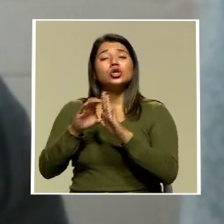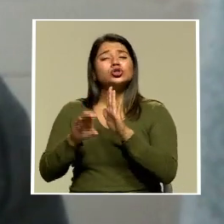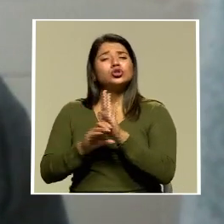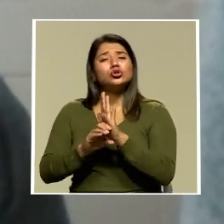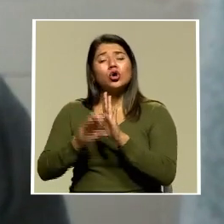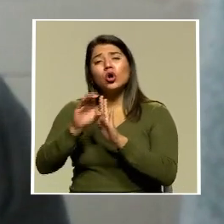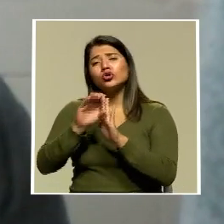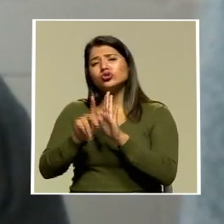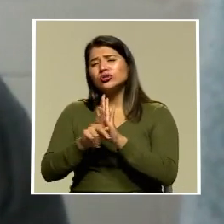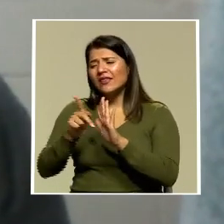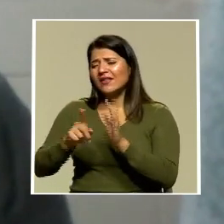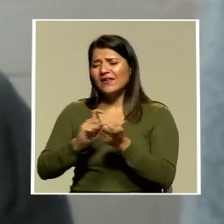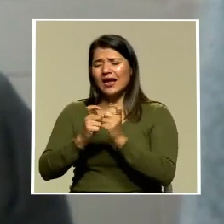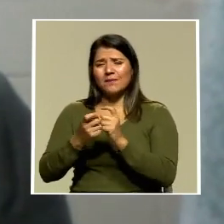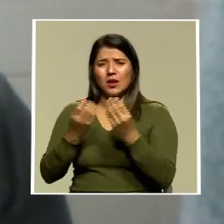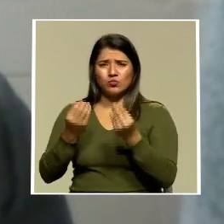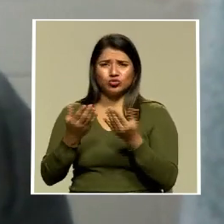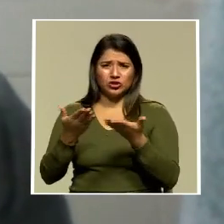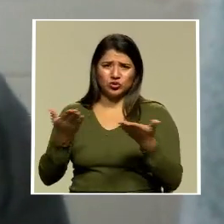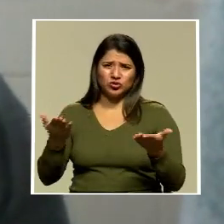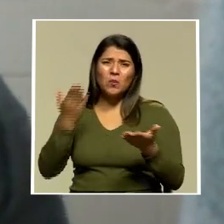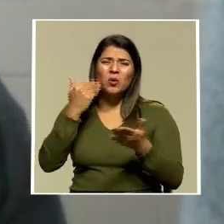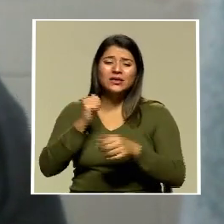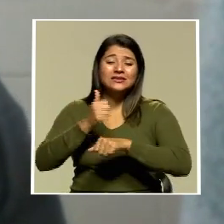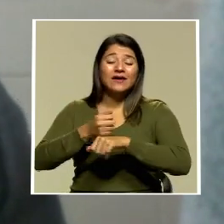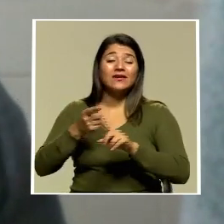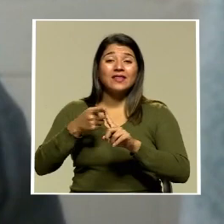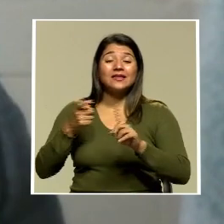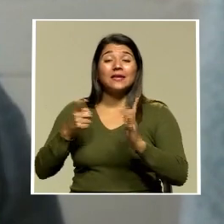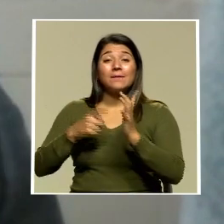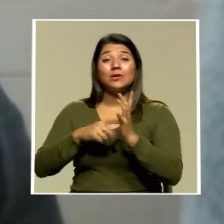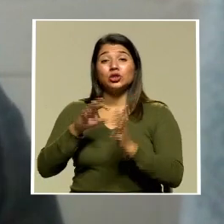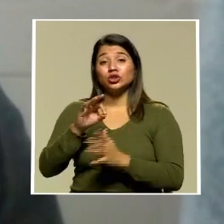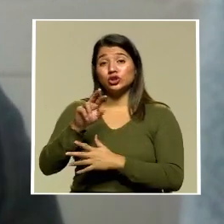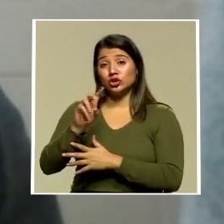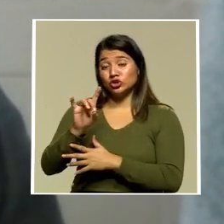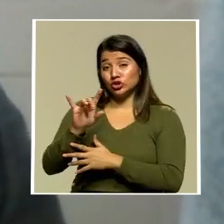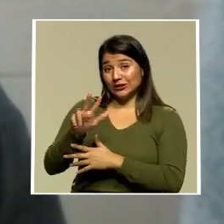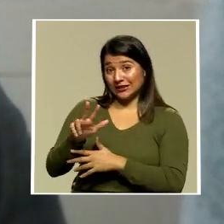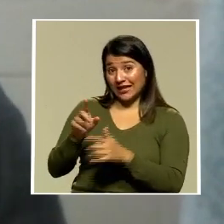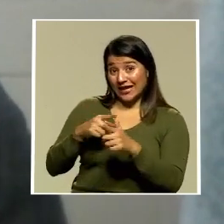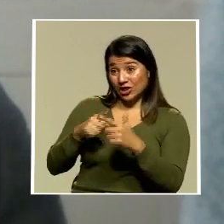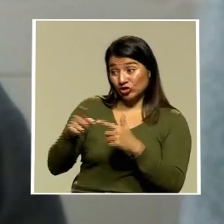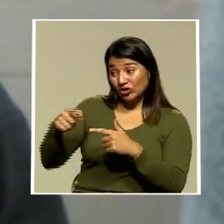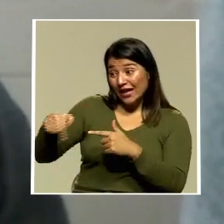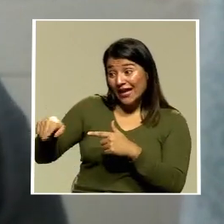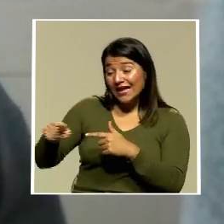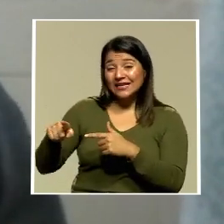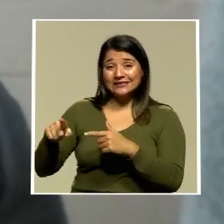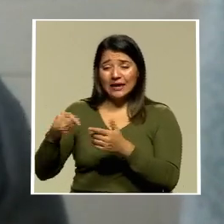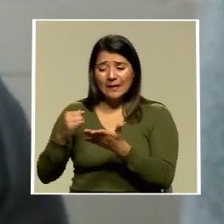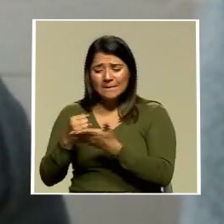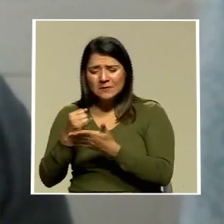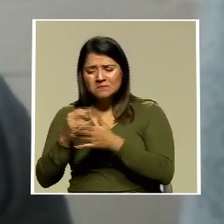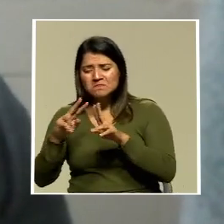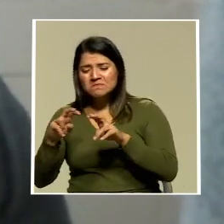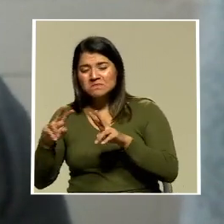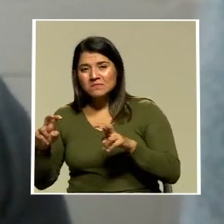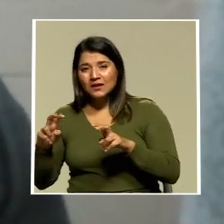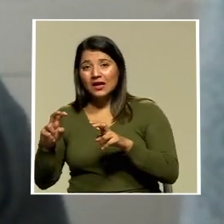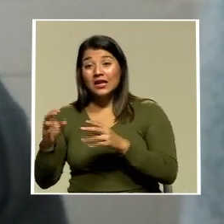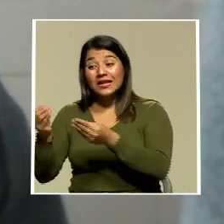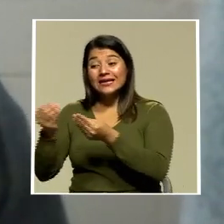que está vigente del 83, de tal manera que este estudio que está haciendo servirá como semillero de ideas y donde se